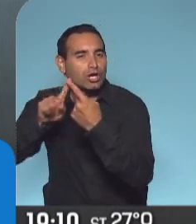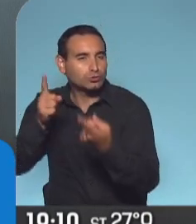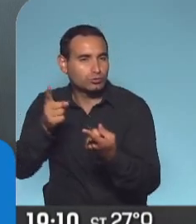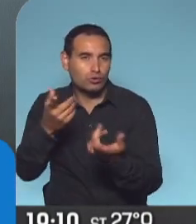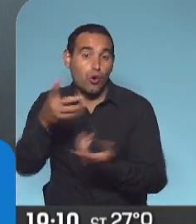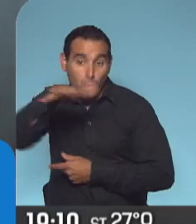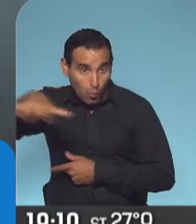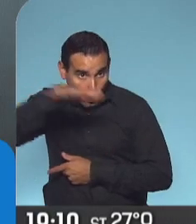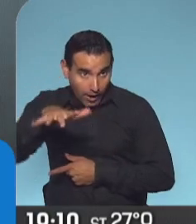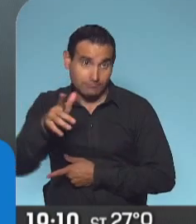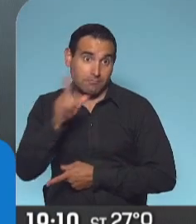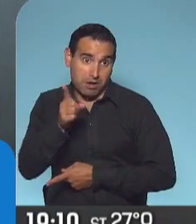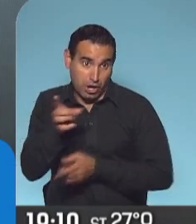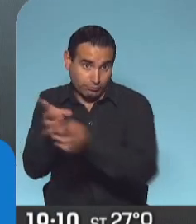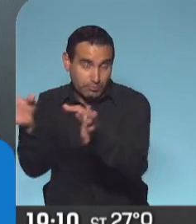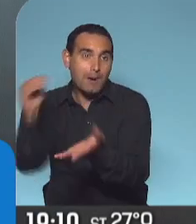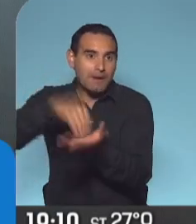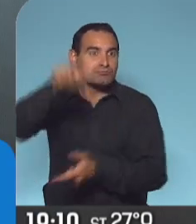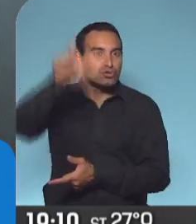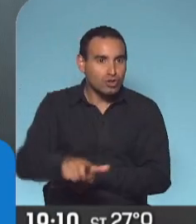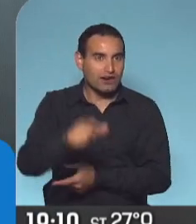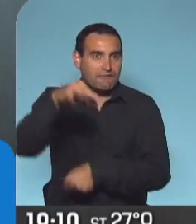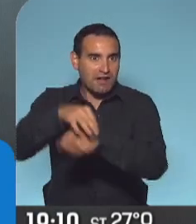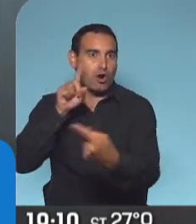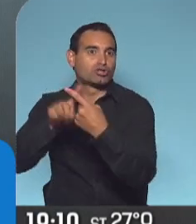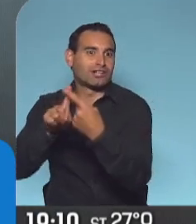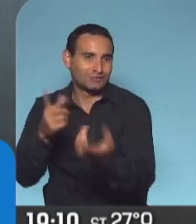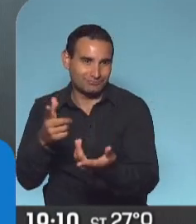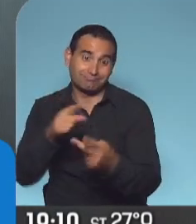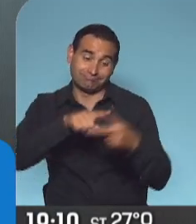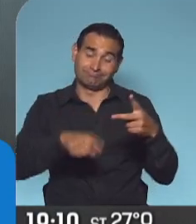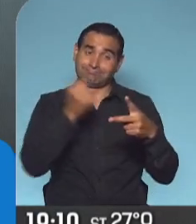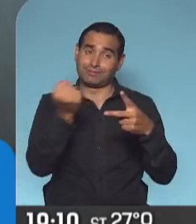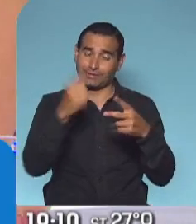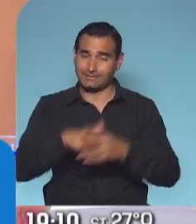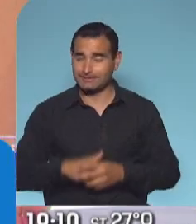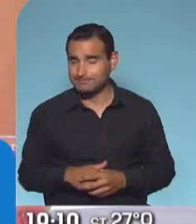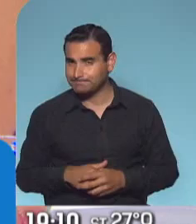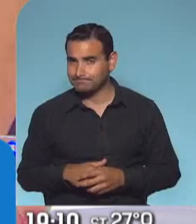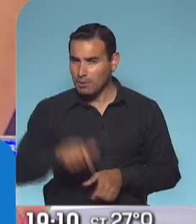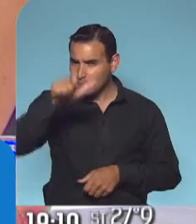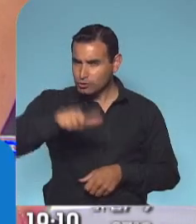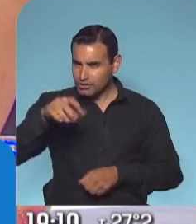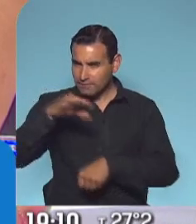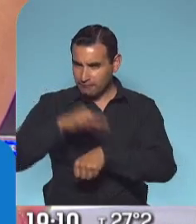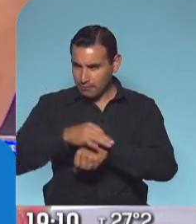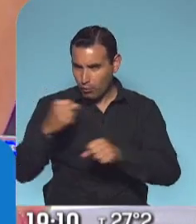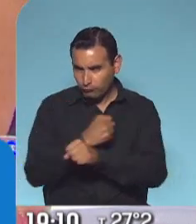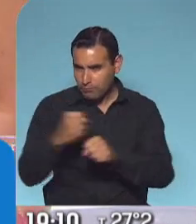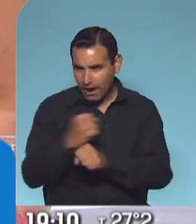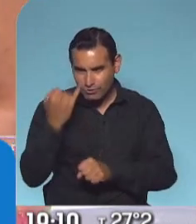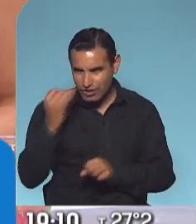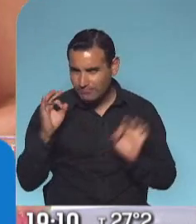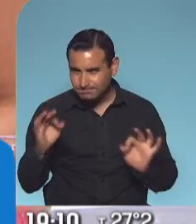en zona de riesgo y con alguien que esté enfermo. Eso es fundamental. Ahora, de las personas que se confirmaron, estos 8 casos que están confirmados,